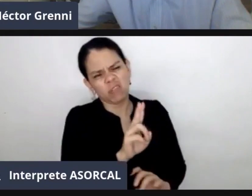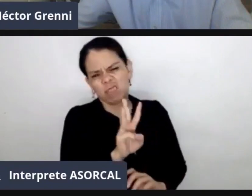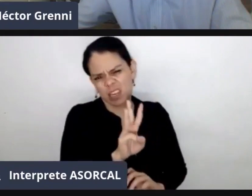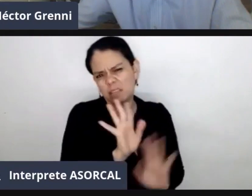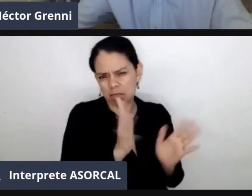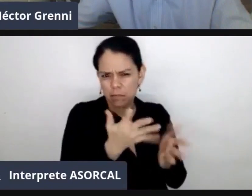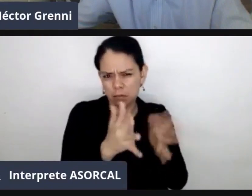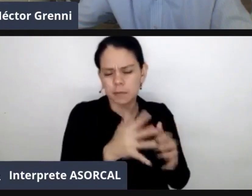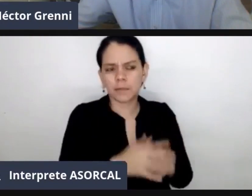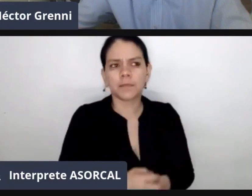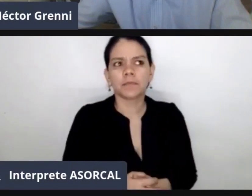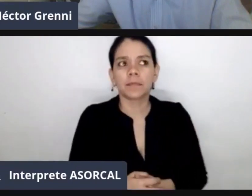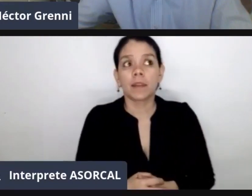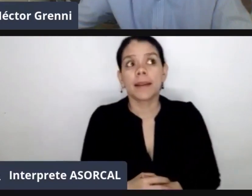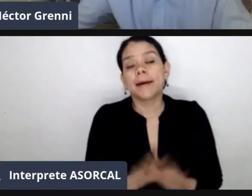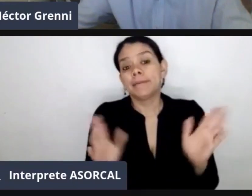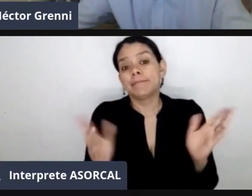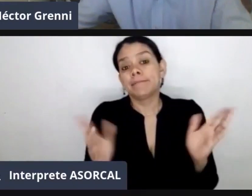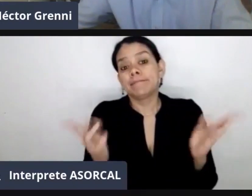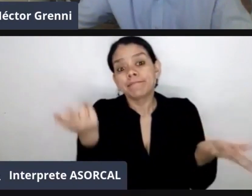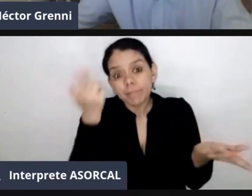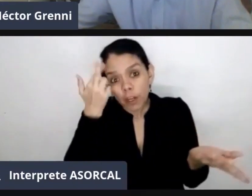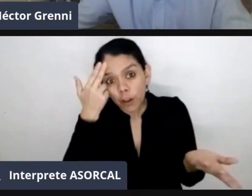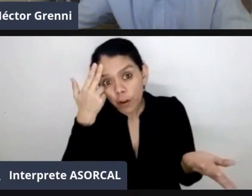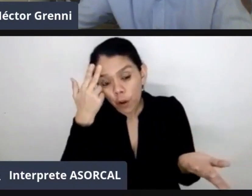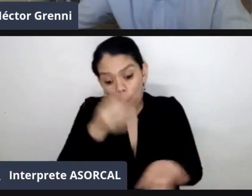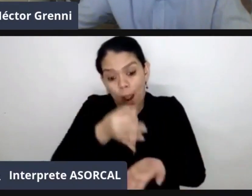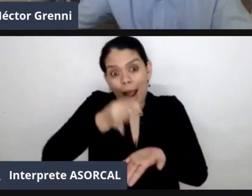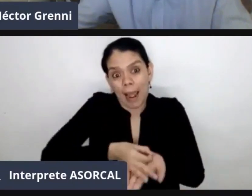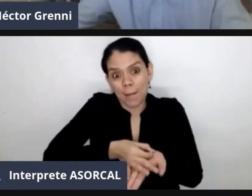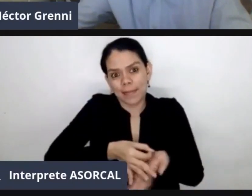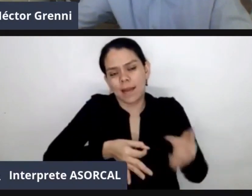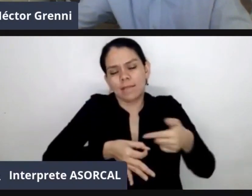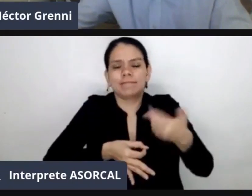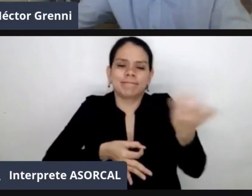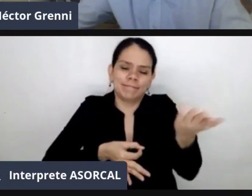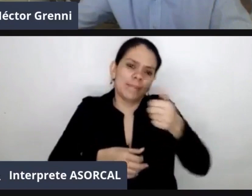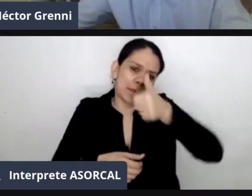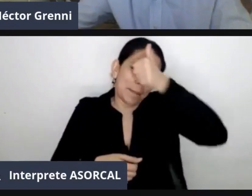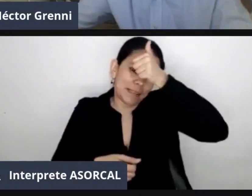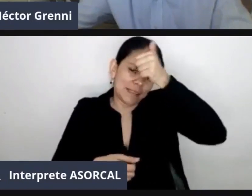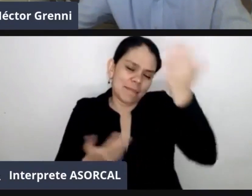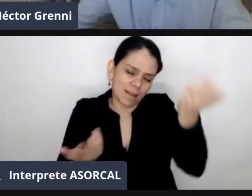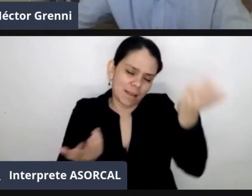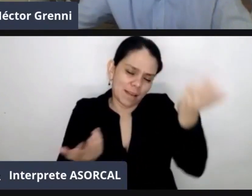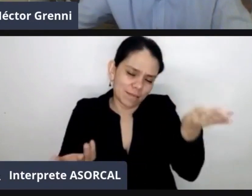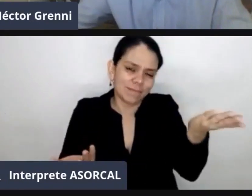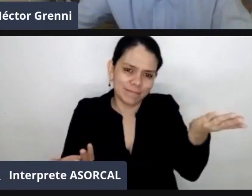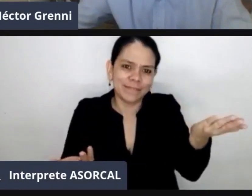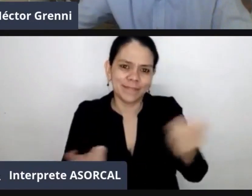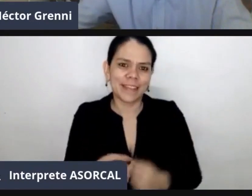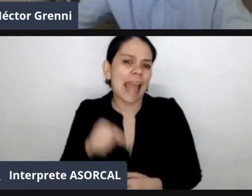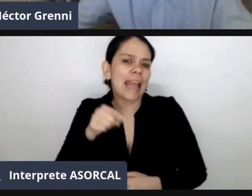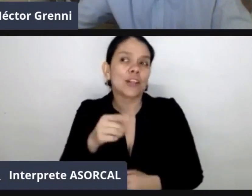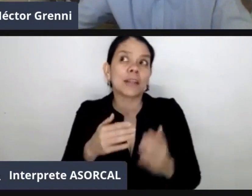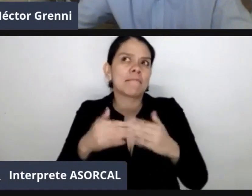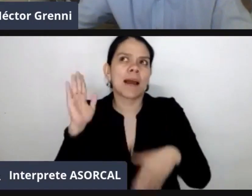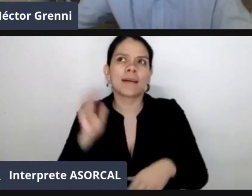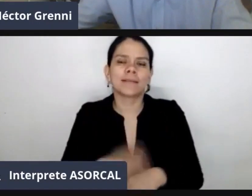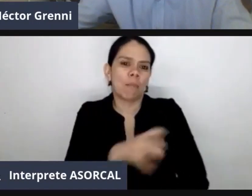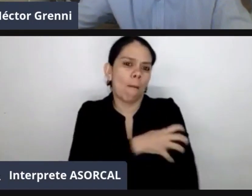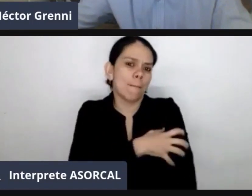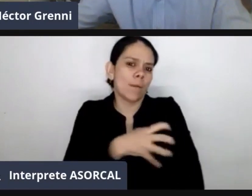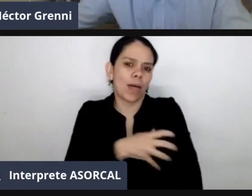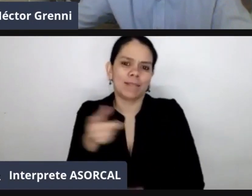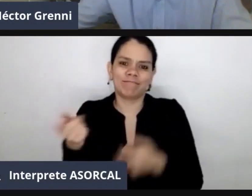La capital ha sido siempre la capital, como usted dice, Ivonne, el lugar donde se ejerce el poder. De hecho, la guerra